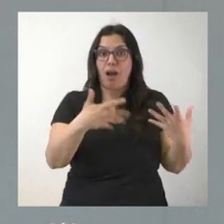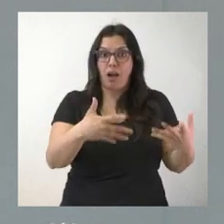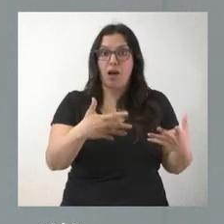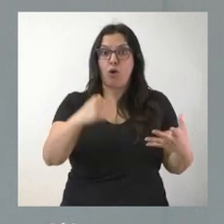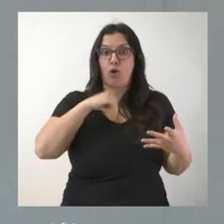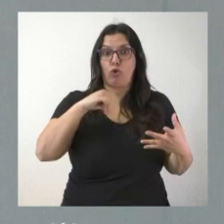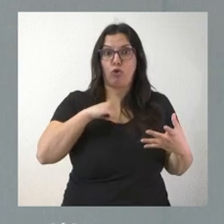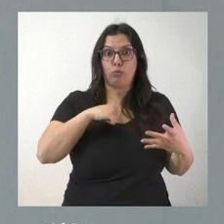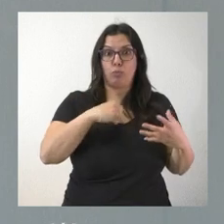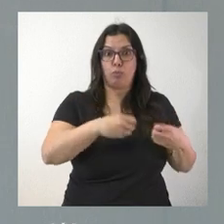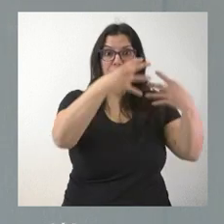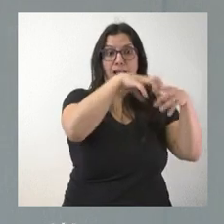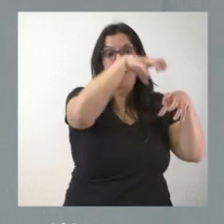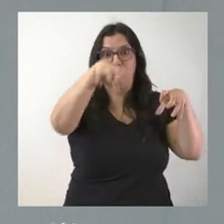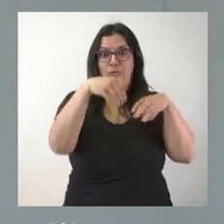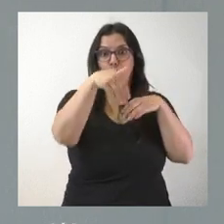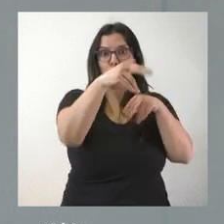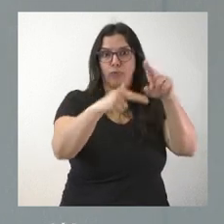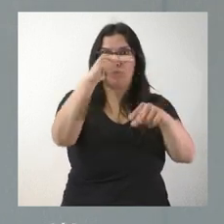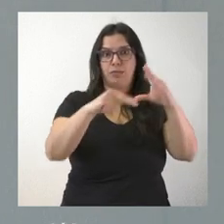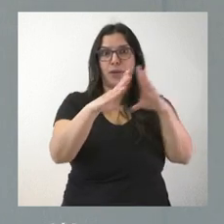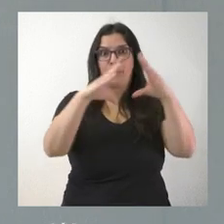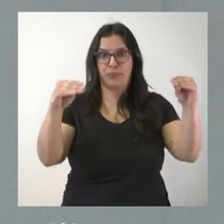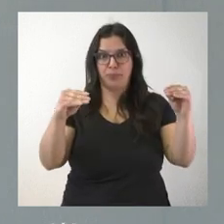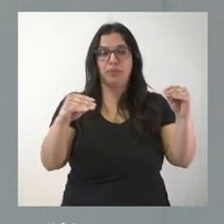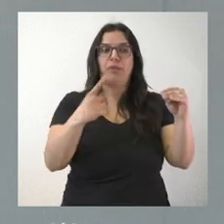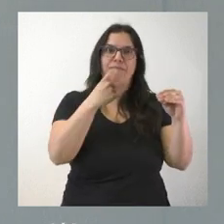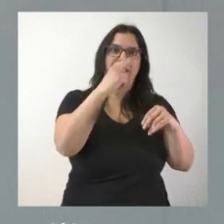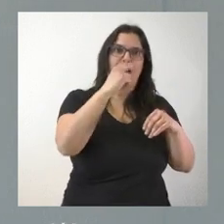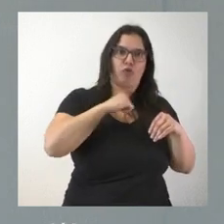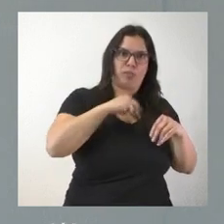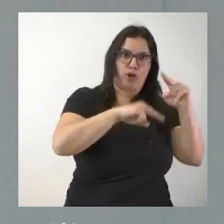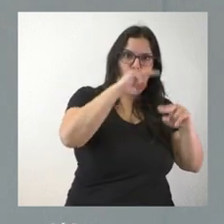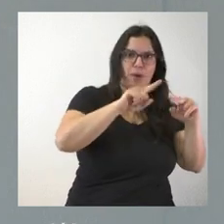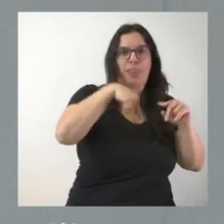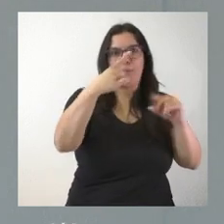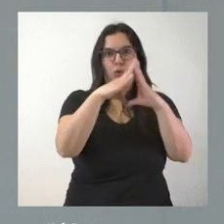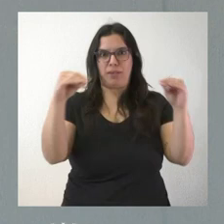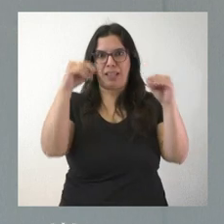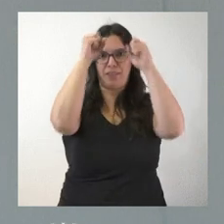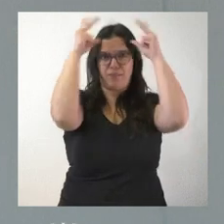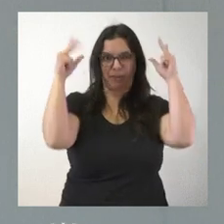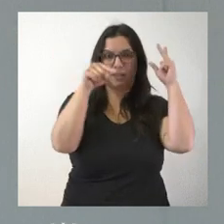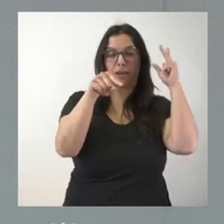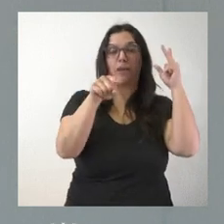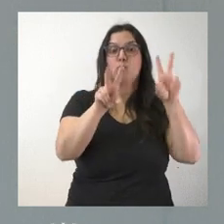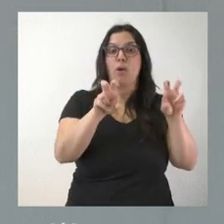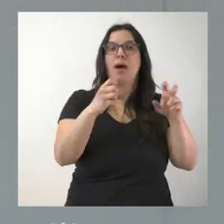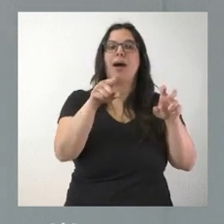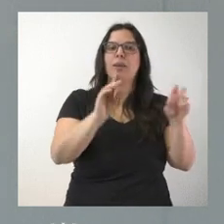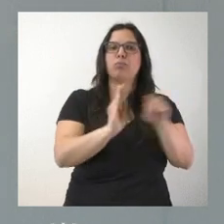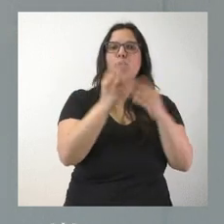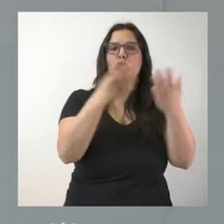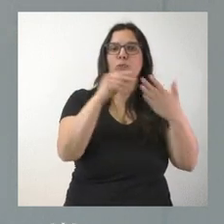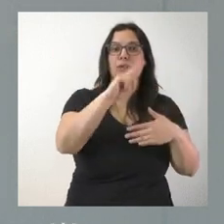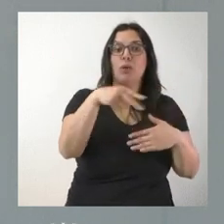asistencial sanitario en el futuro cuando se lleva a cabo cuyas horas también se realizarán la nueva facultad tendrá un coste de 8 millones de euros pero en tanto y